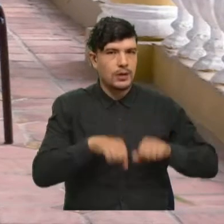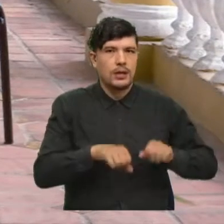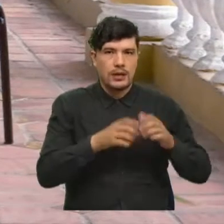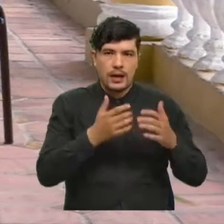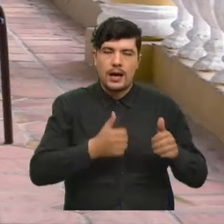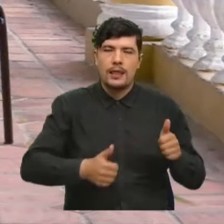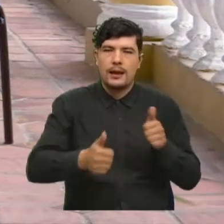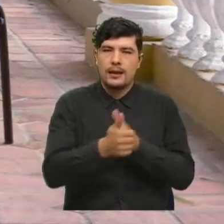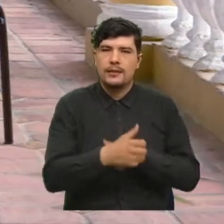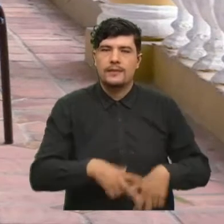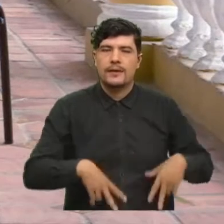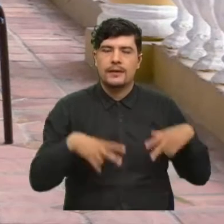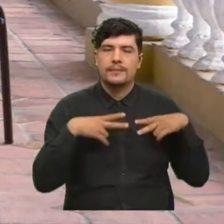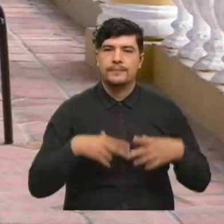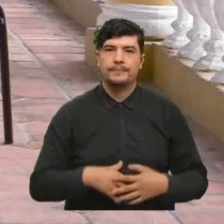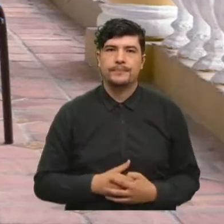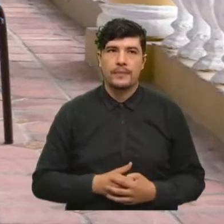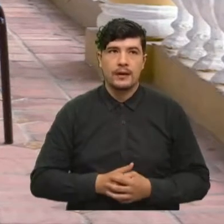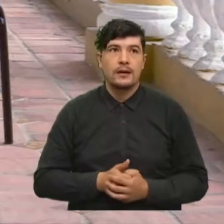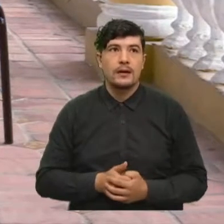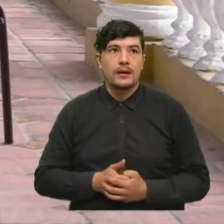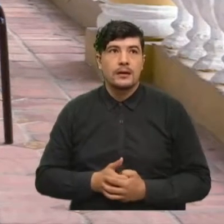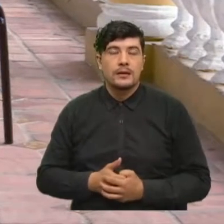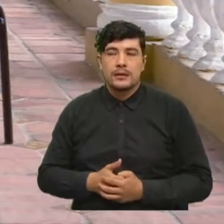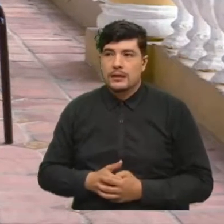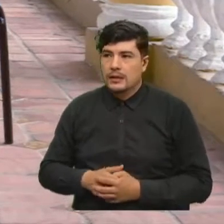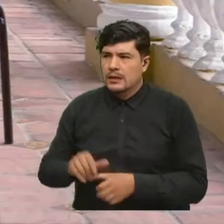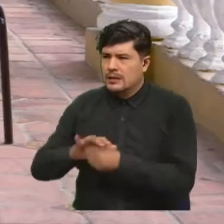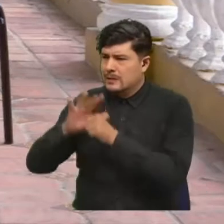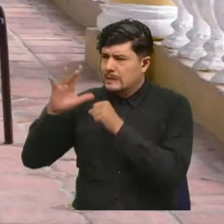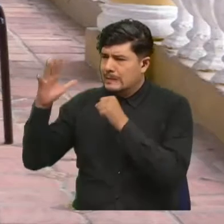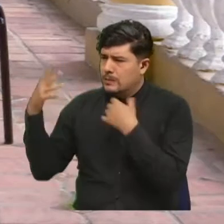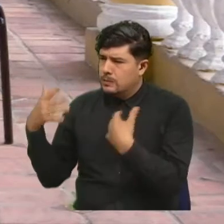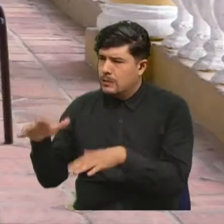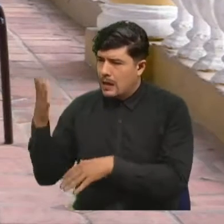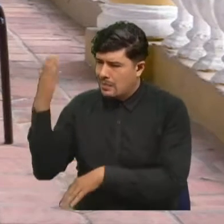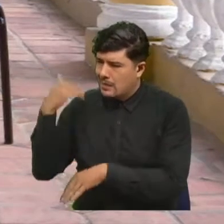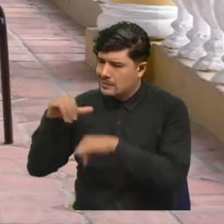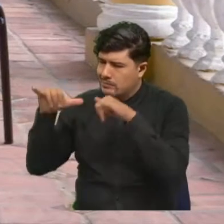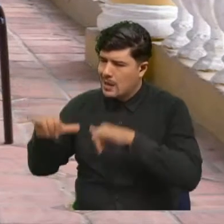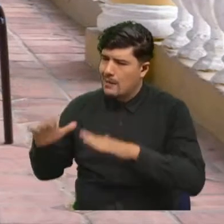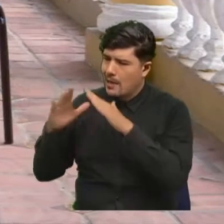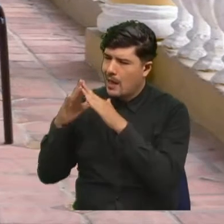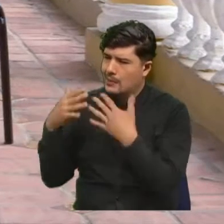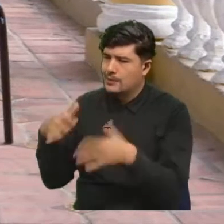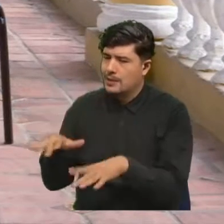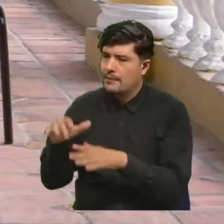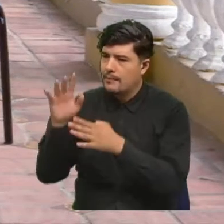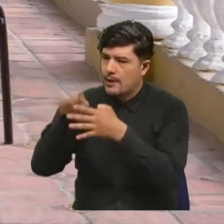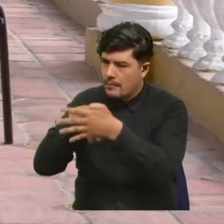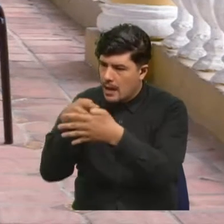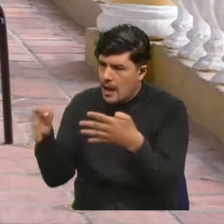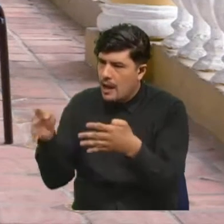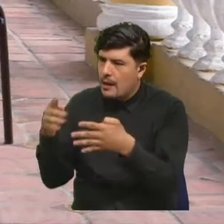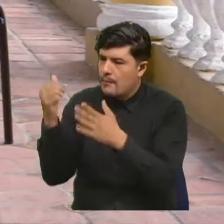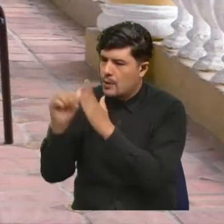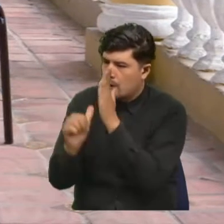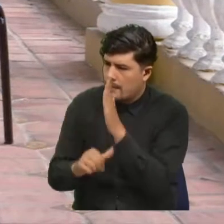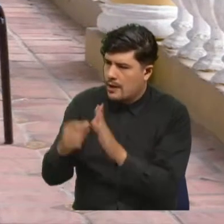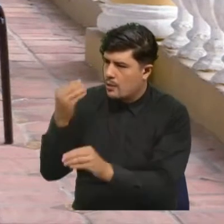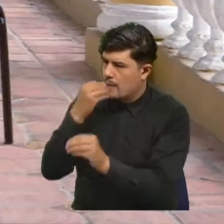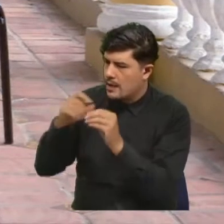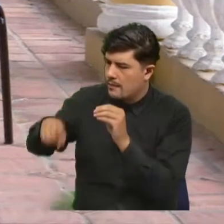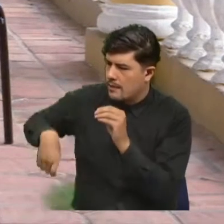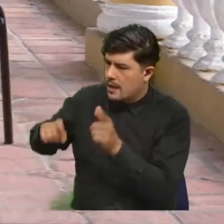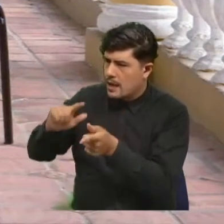adelante y cuando se vino todo esto de la pandemia a todos para la casa todos acá se reinventó pues muy rápido digamos y decimos no